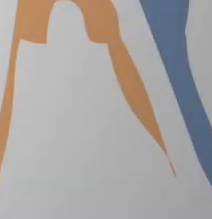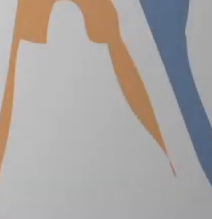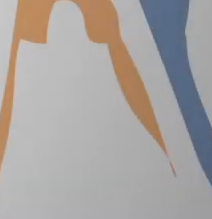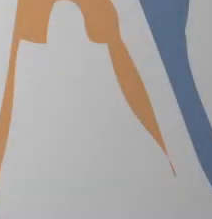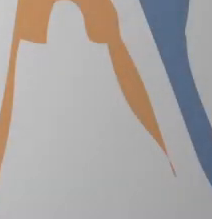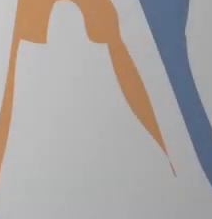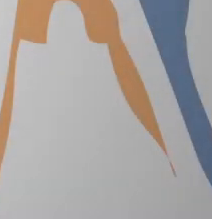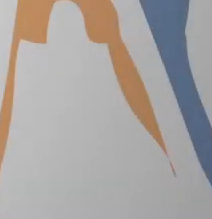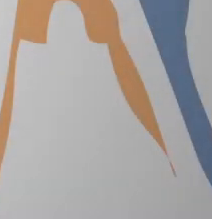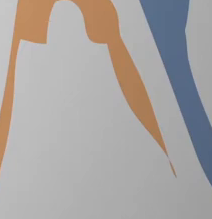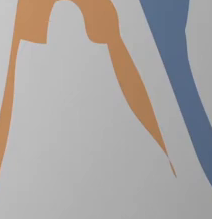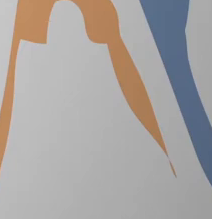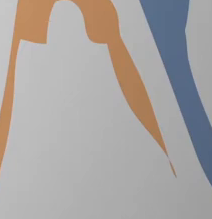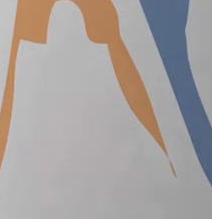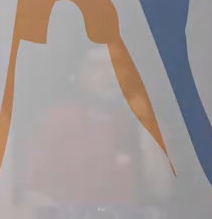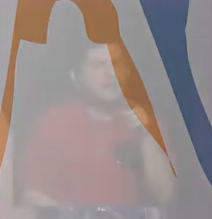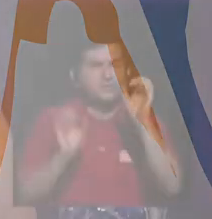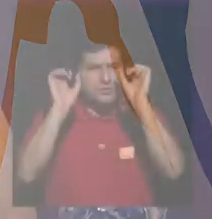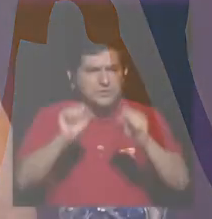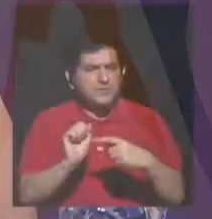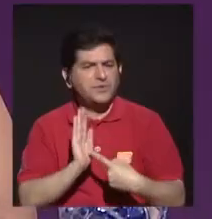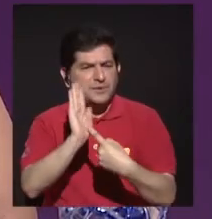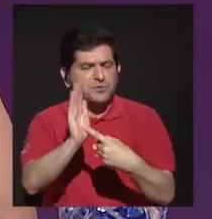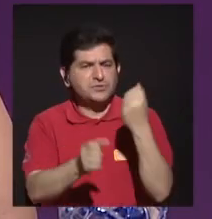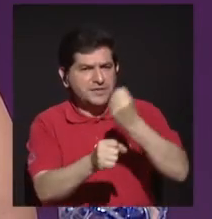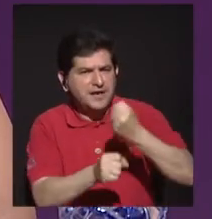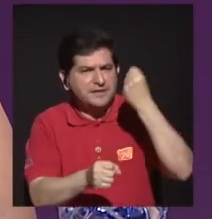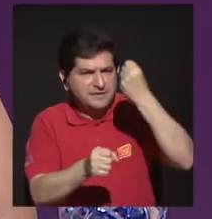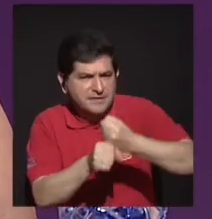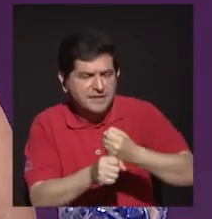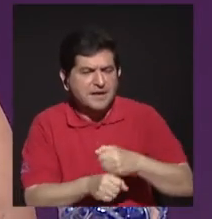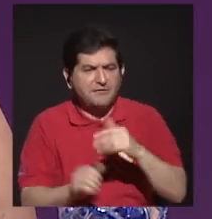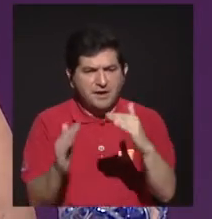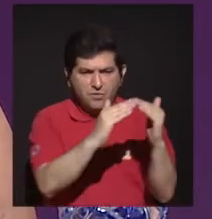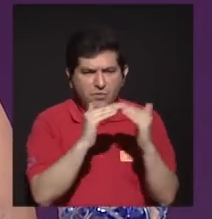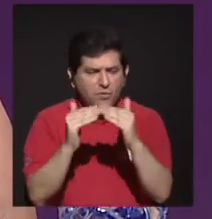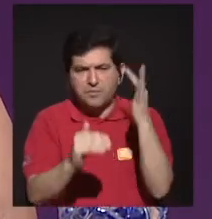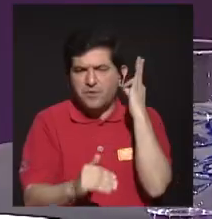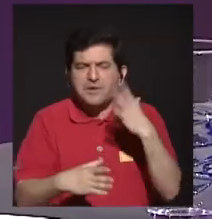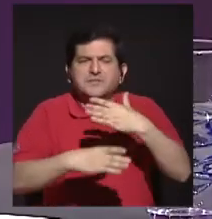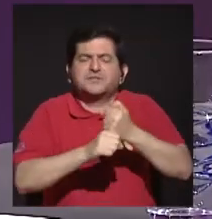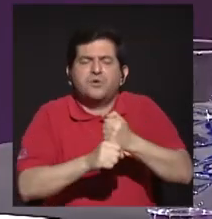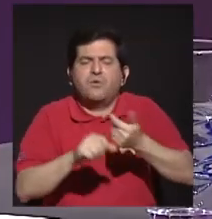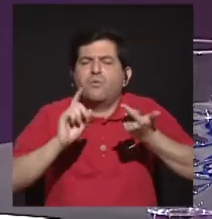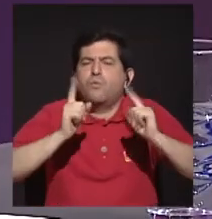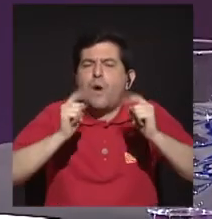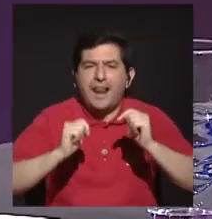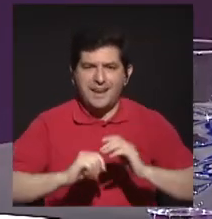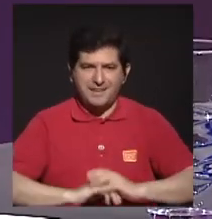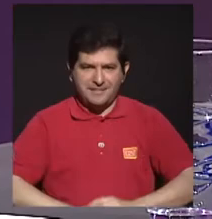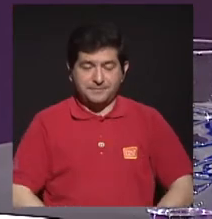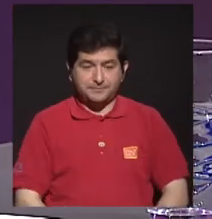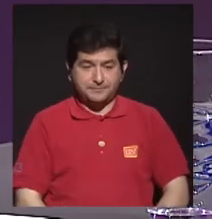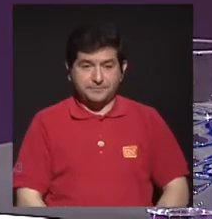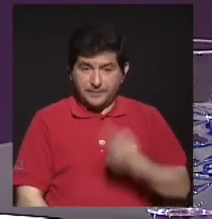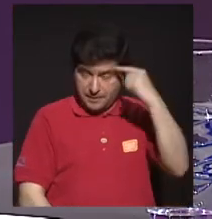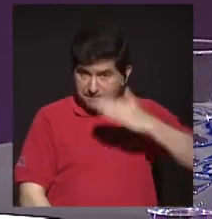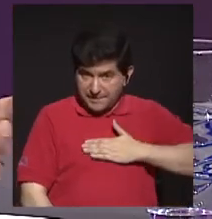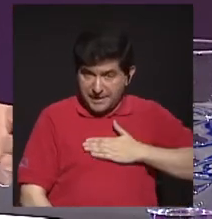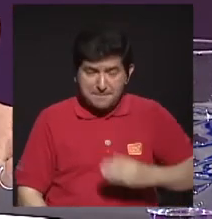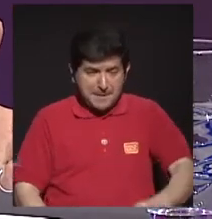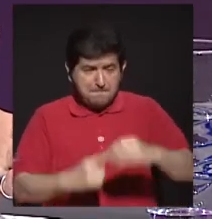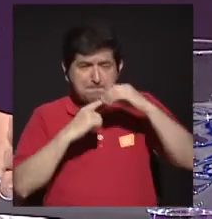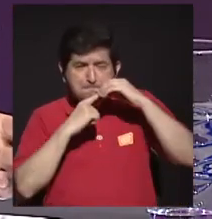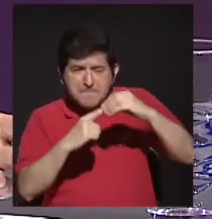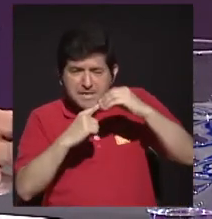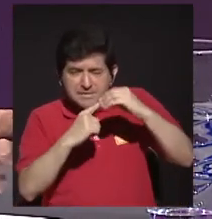¿Cuáles fueron los aprendizajes que vos rescatás del trabajo que realizaste con esta población de mujeres? Uh-huh. Para mí uno de los principales y